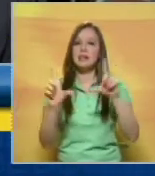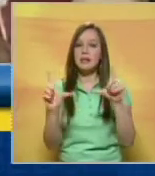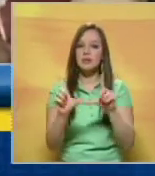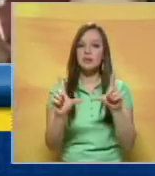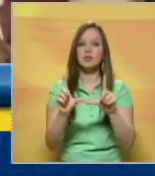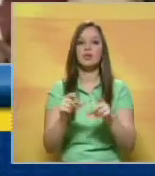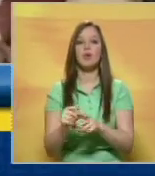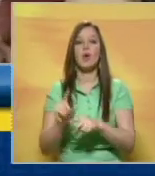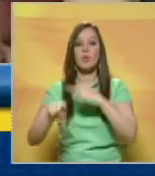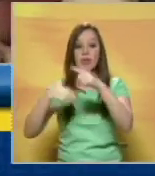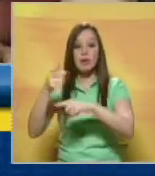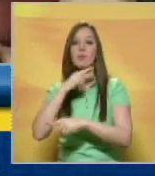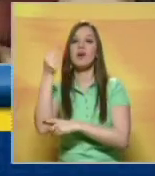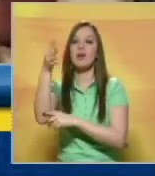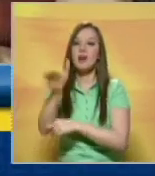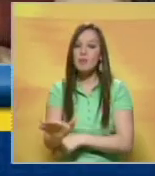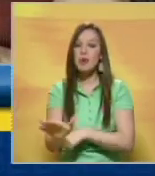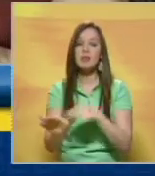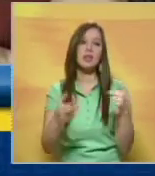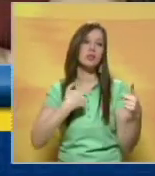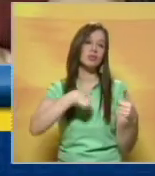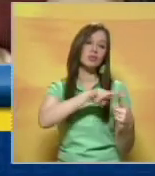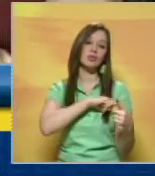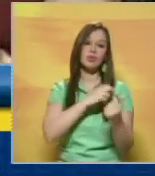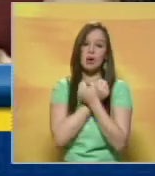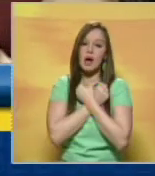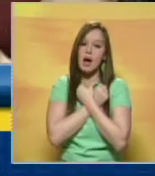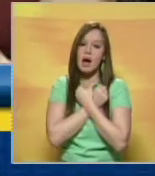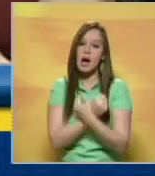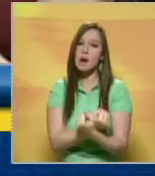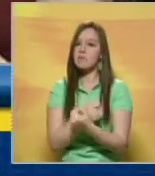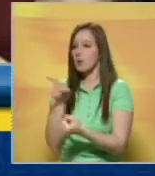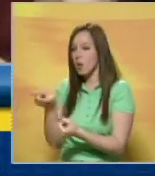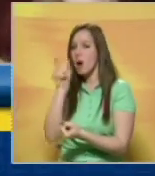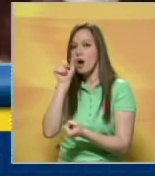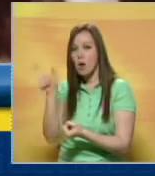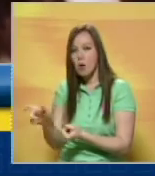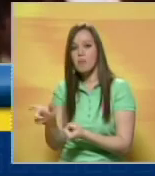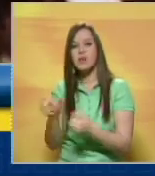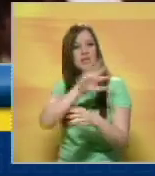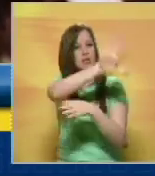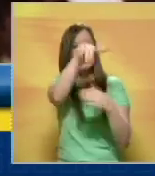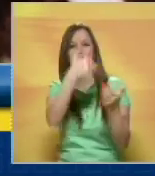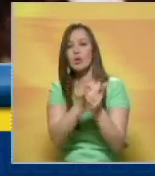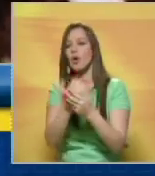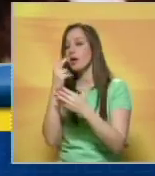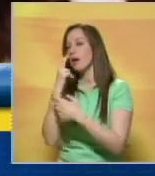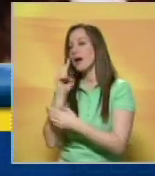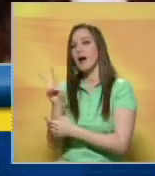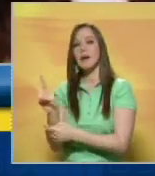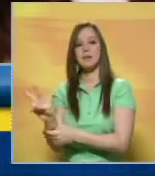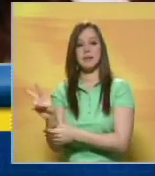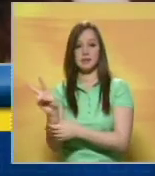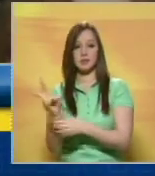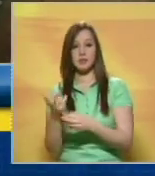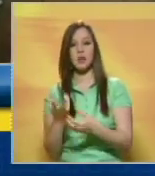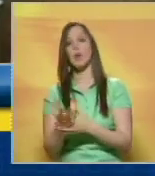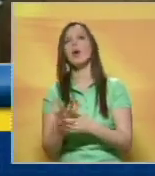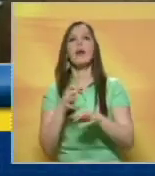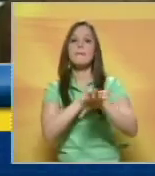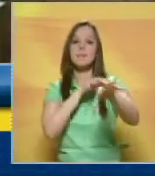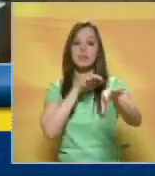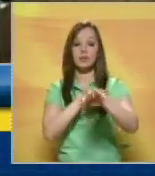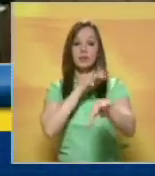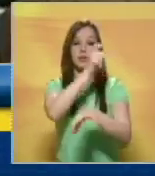su deceso, todos los que amamos a Robin hemos encontrado sosiego en las inmensas muestras de afecto y admiración por él, de parte de las millones de